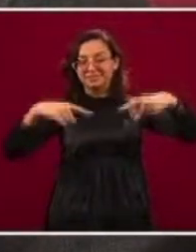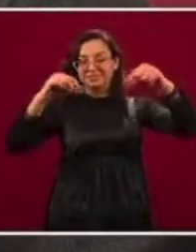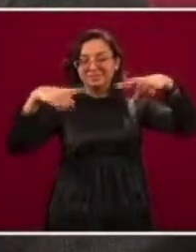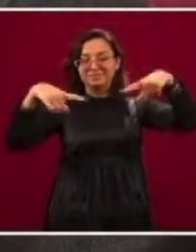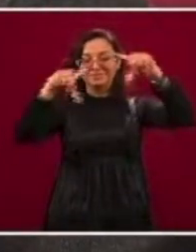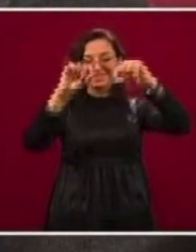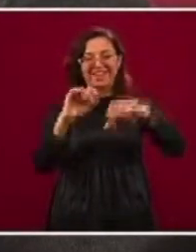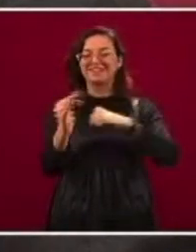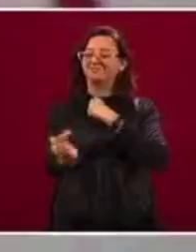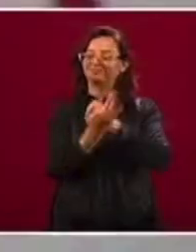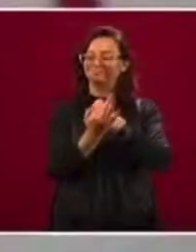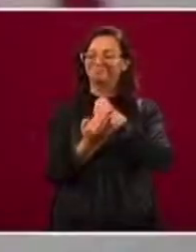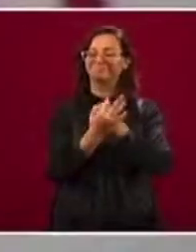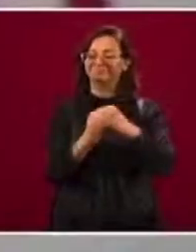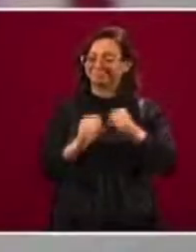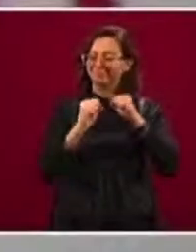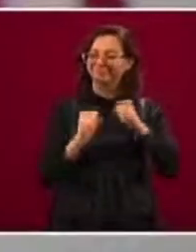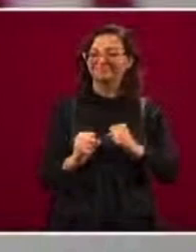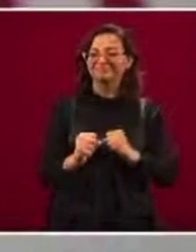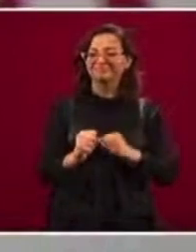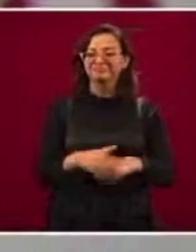¿A poco no? Y